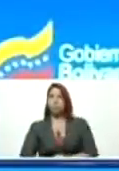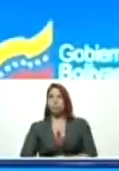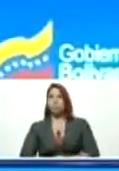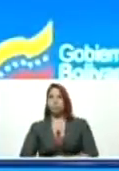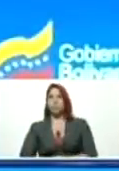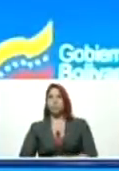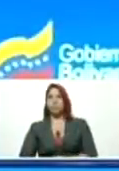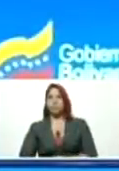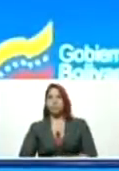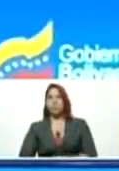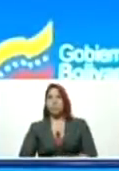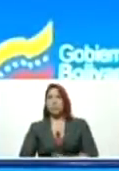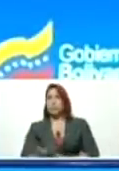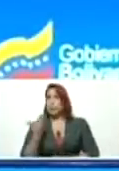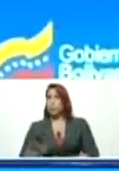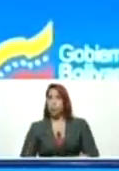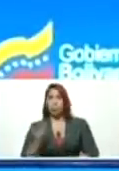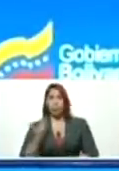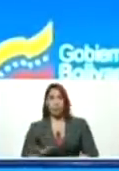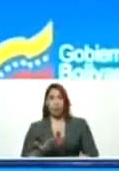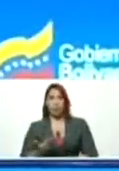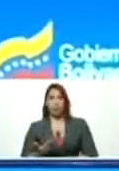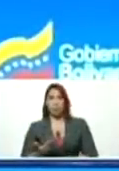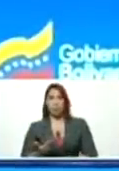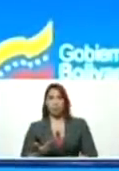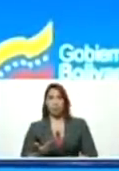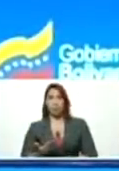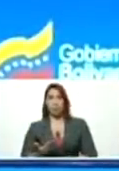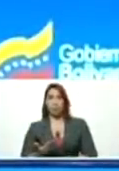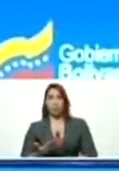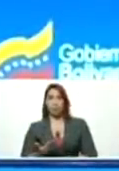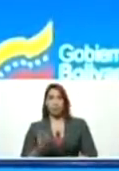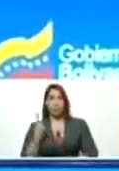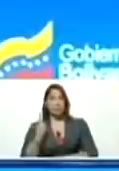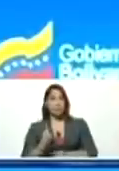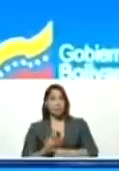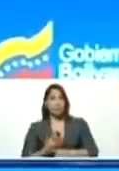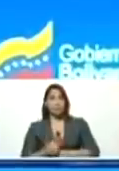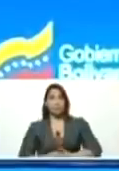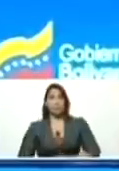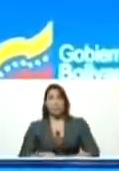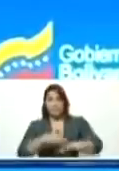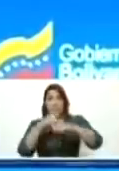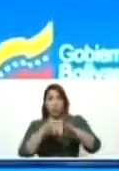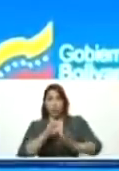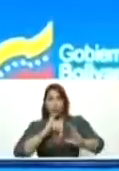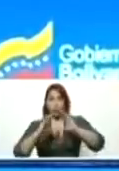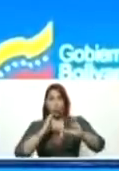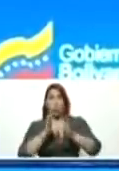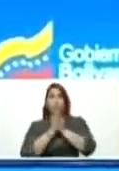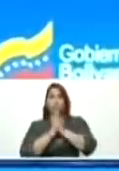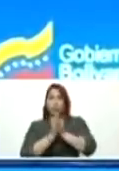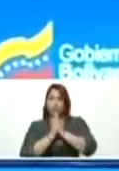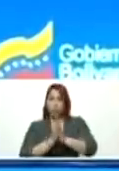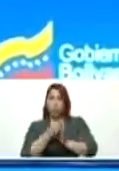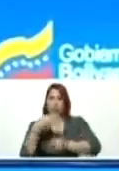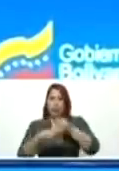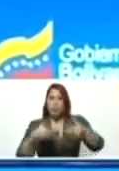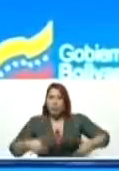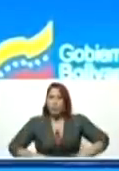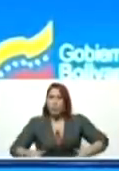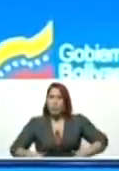y me parece importante alfred nazaret que hagamos un esfuerzo de